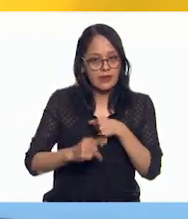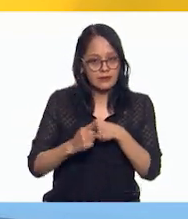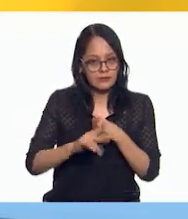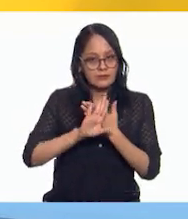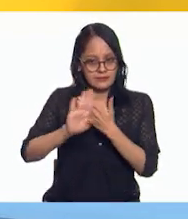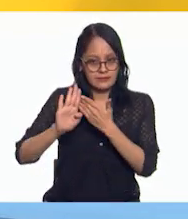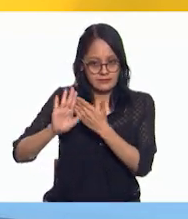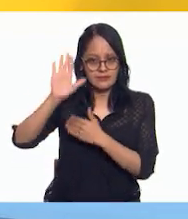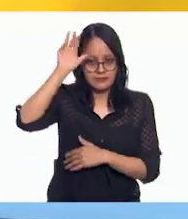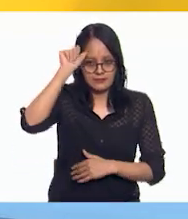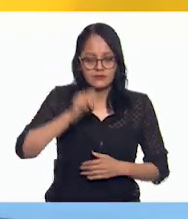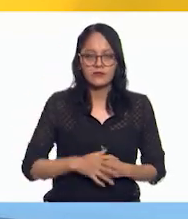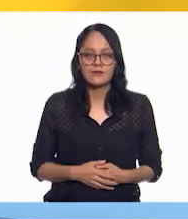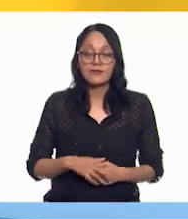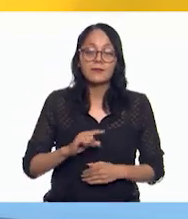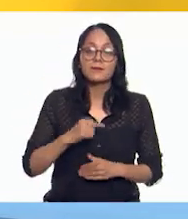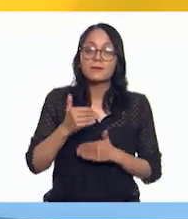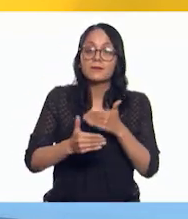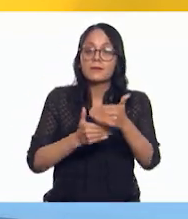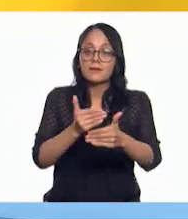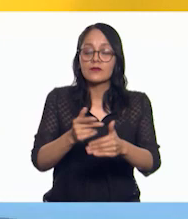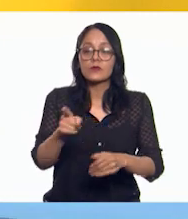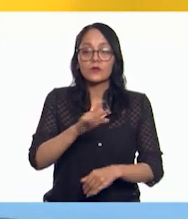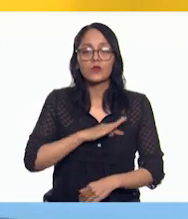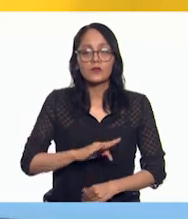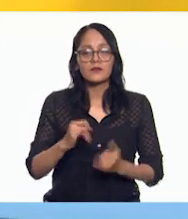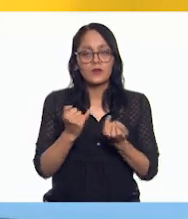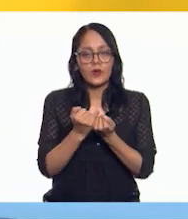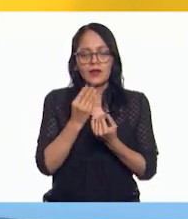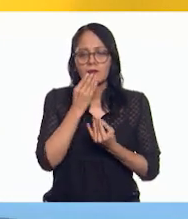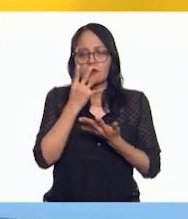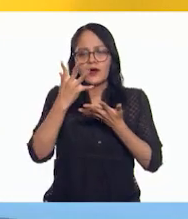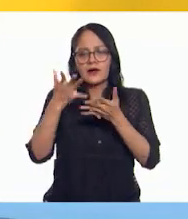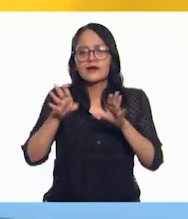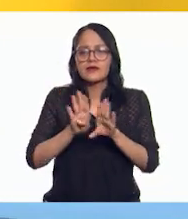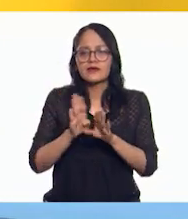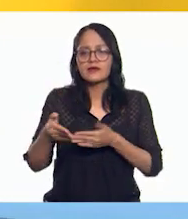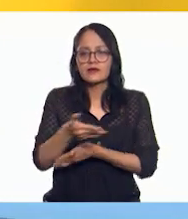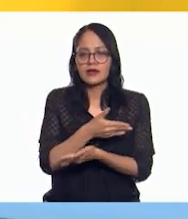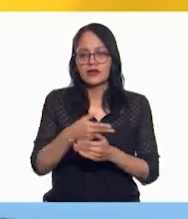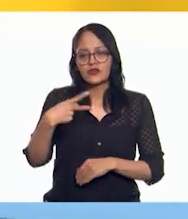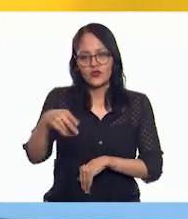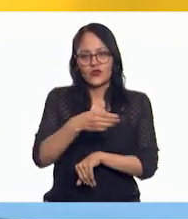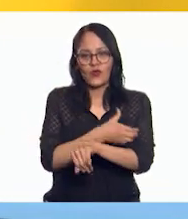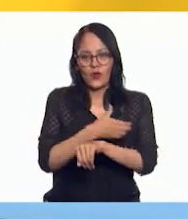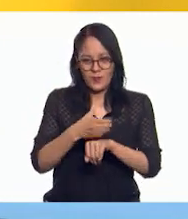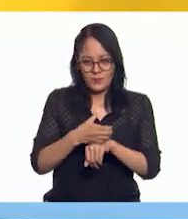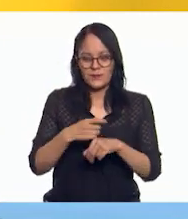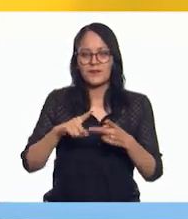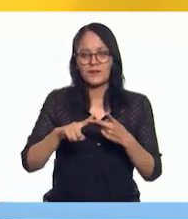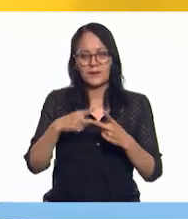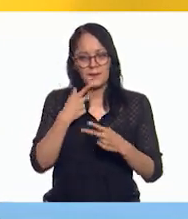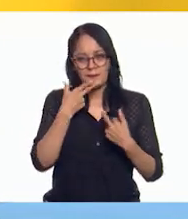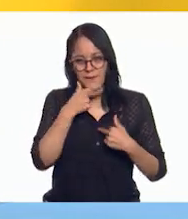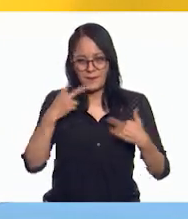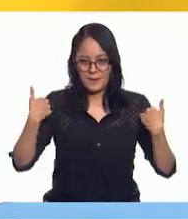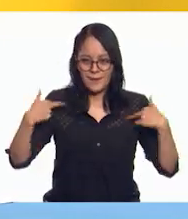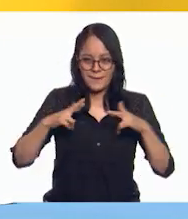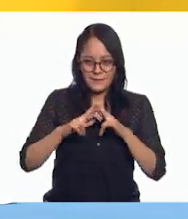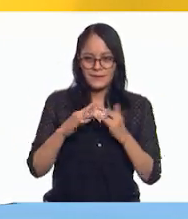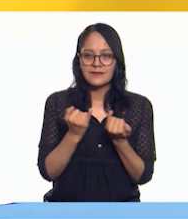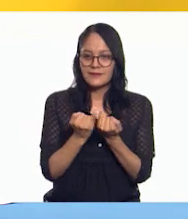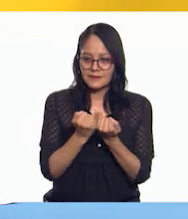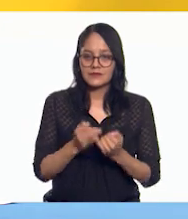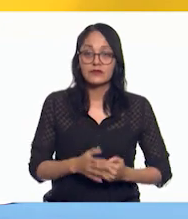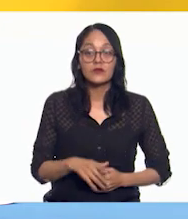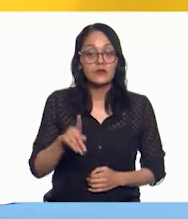riesgo. A su debido tiempo, también podrán compartir sus poemas con sus compañeros y con sus maestras y maestros. Y no